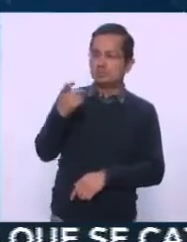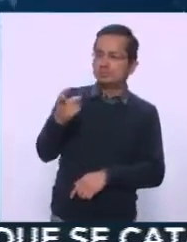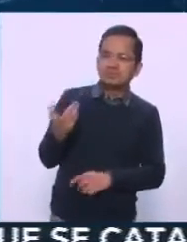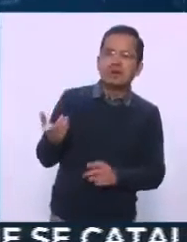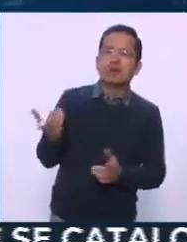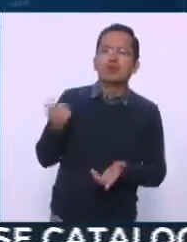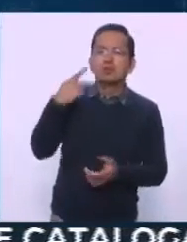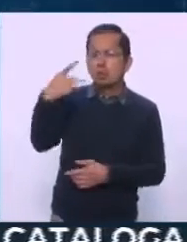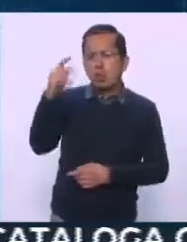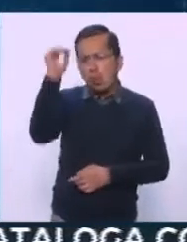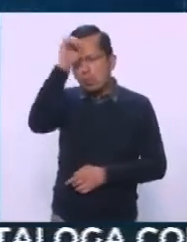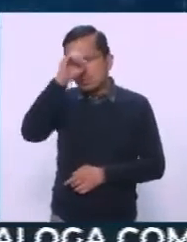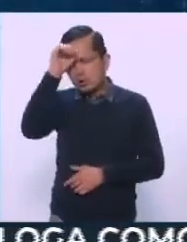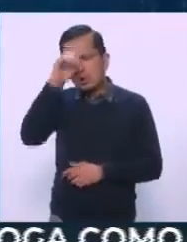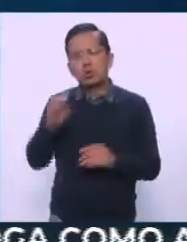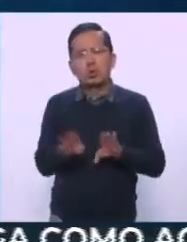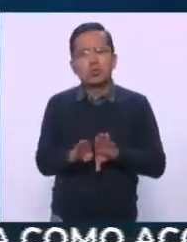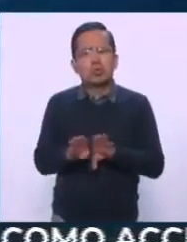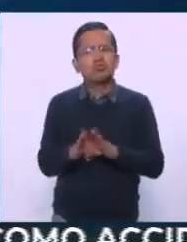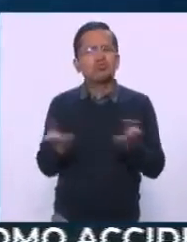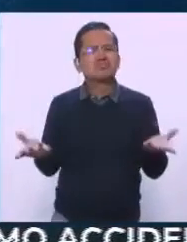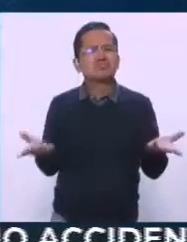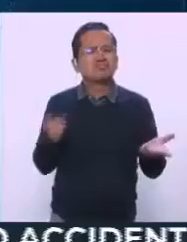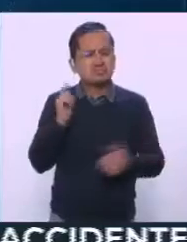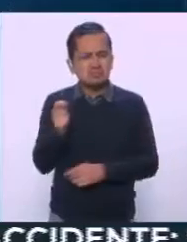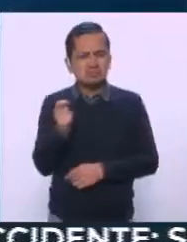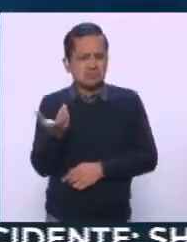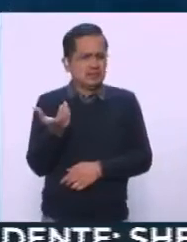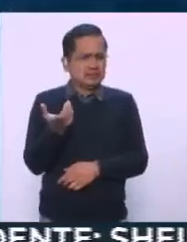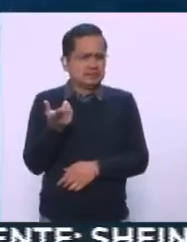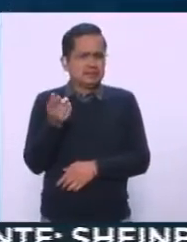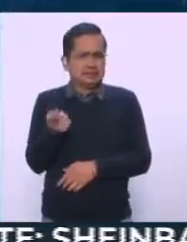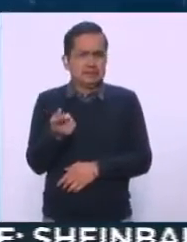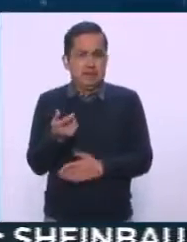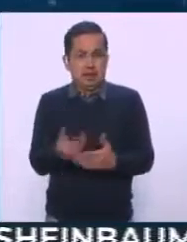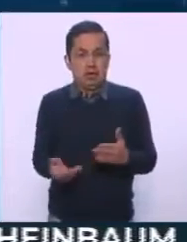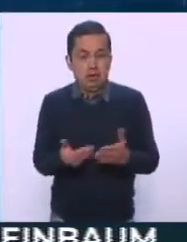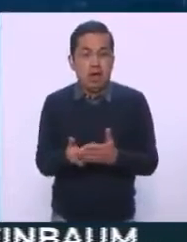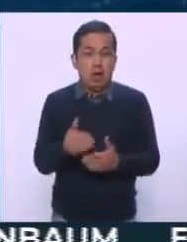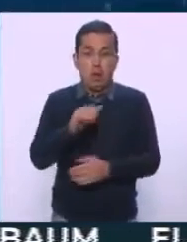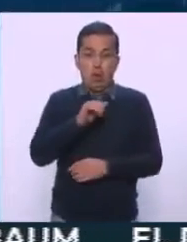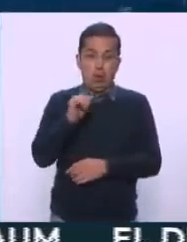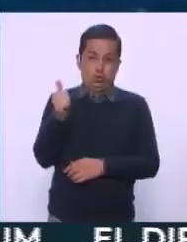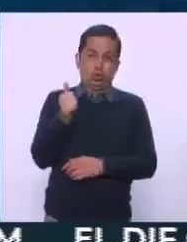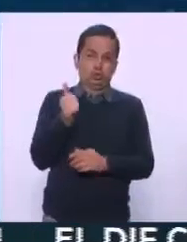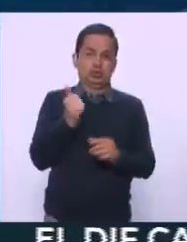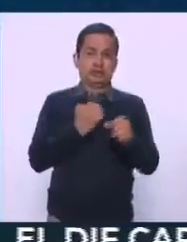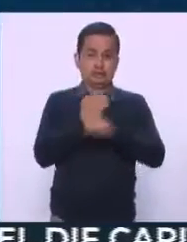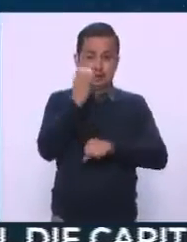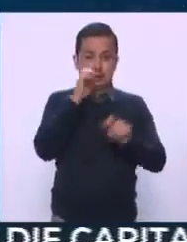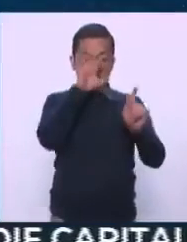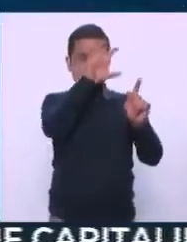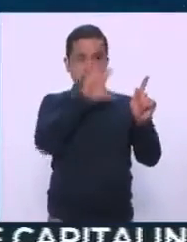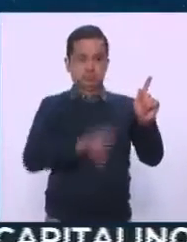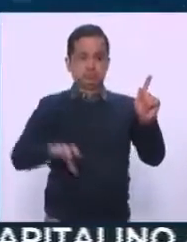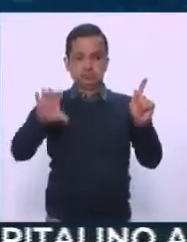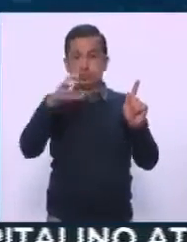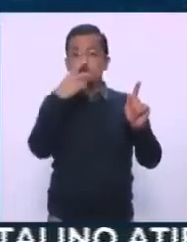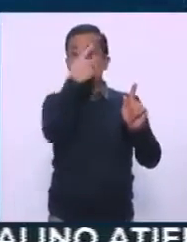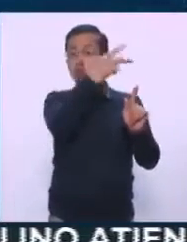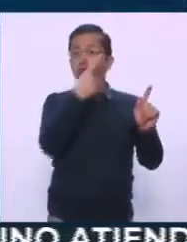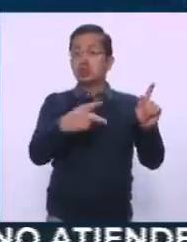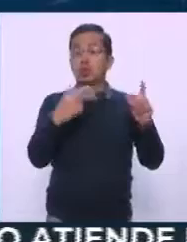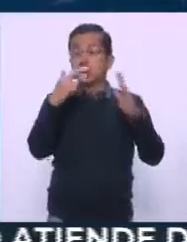¿tú cómo ves este contraste que existe entre medidas que hay en algunos estados de la República y lo que se